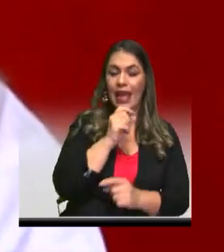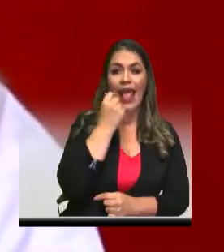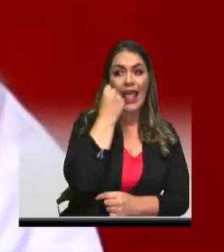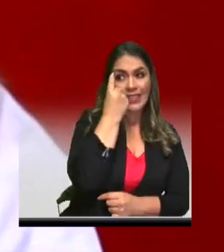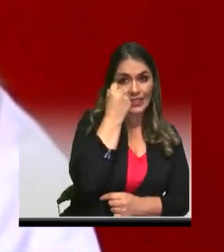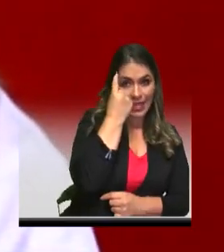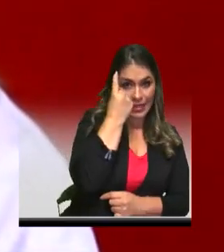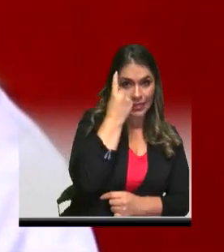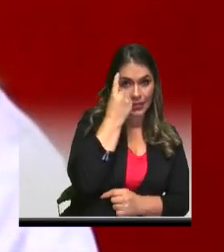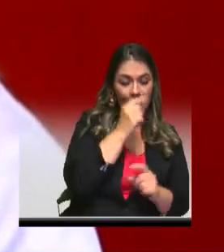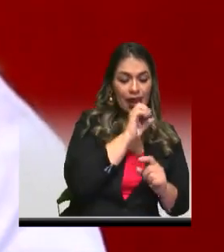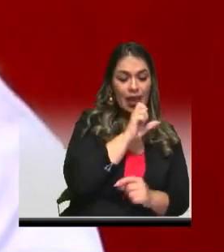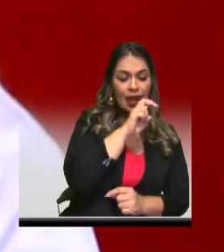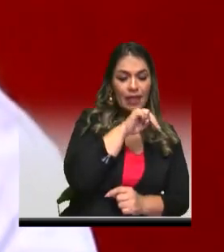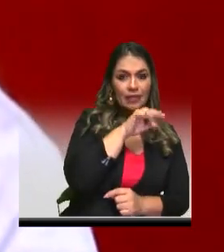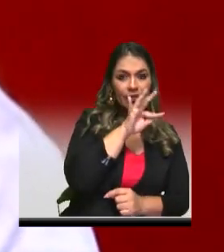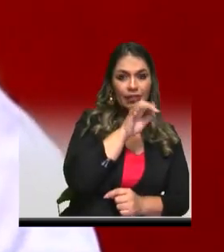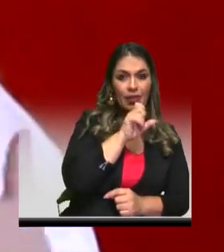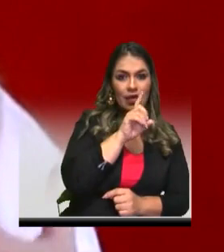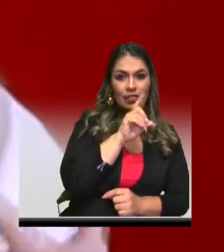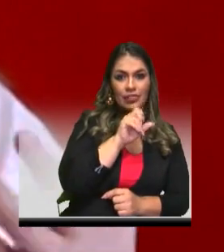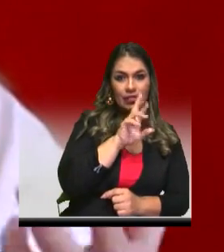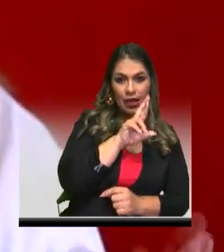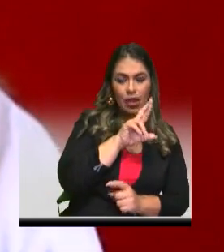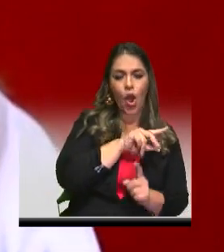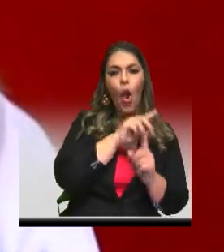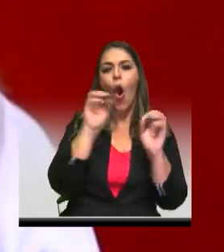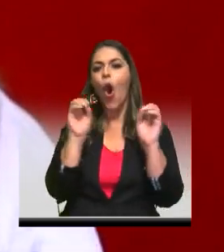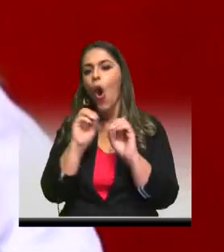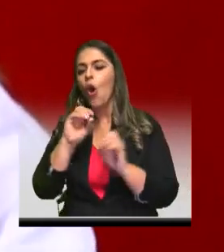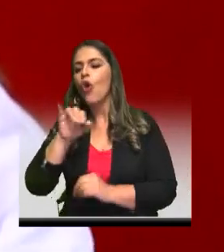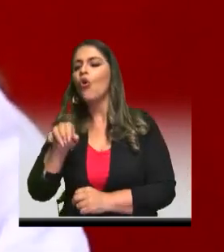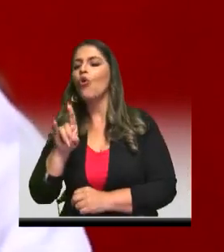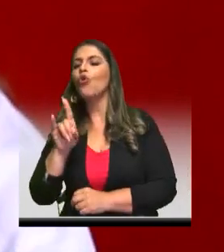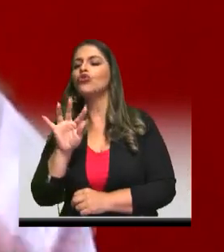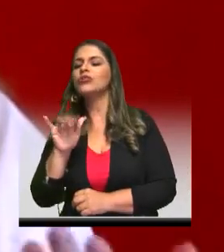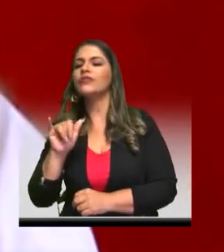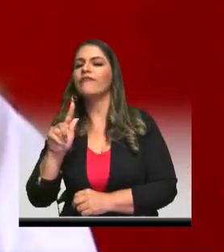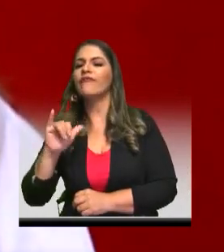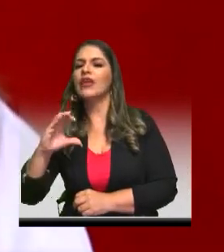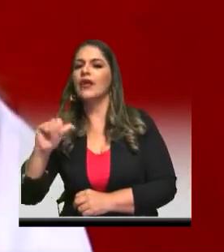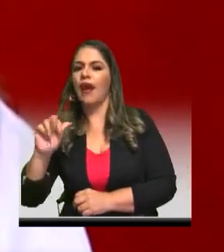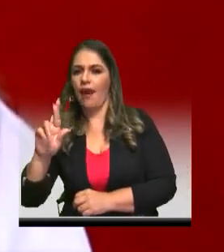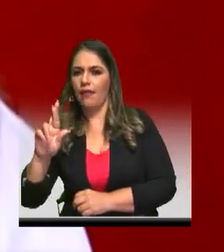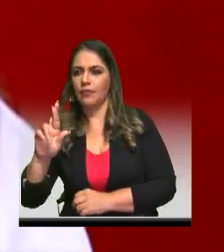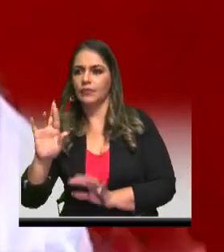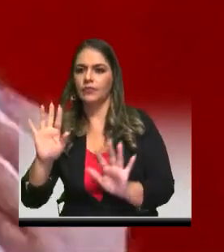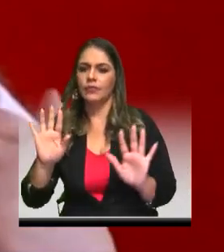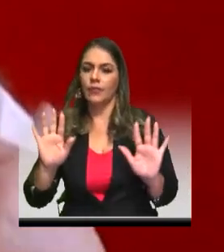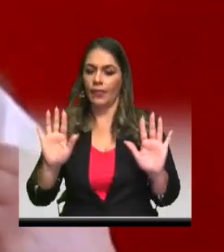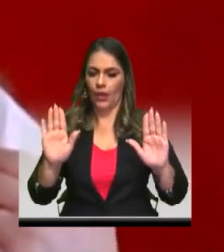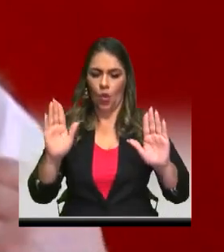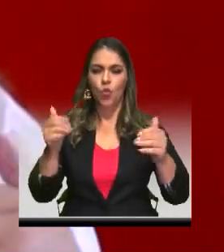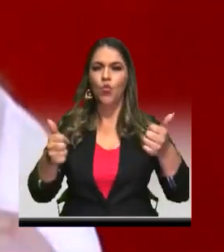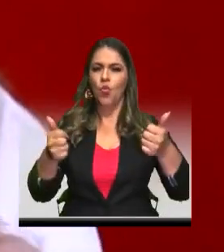tener muy claro, porque yo intento que la gente o quien me pidió que hiciera el perfil,